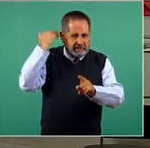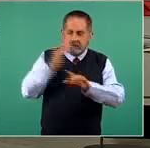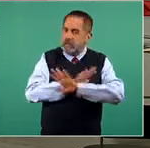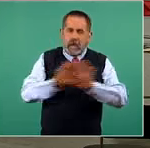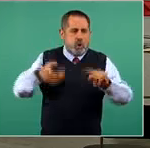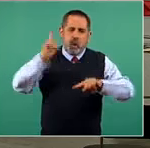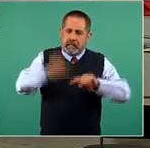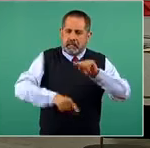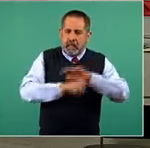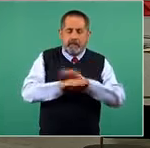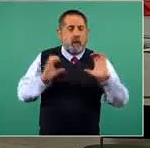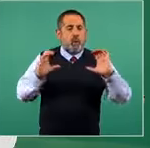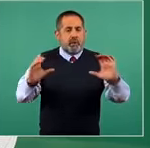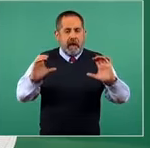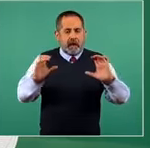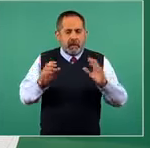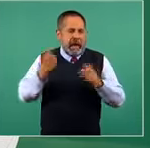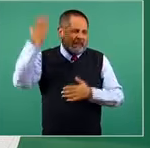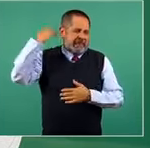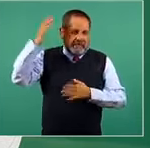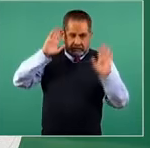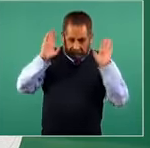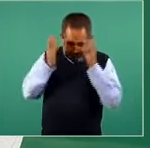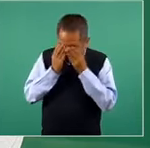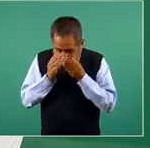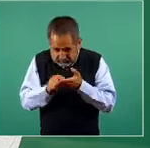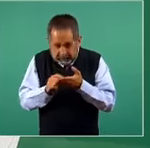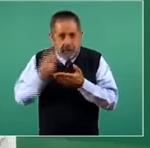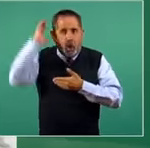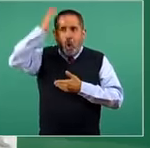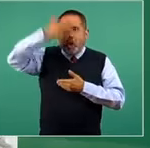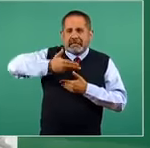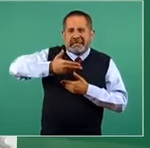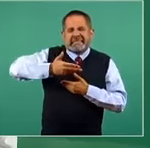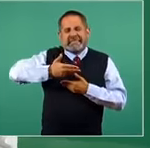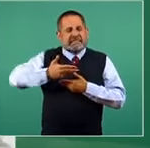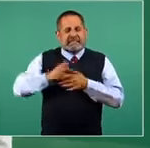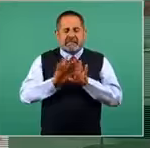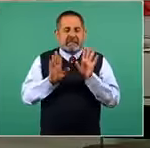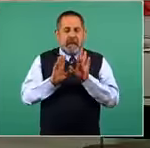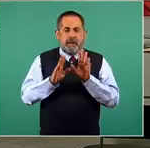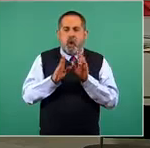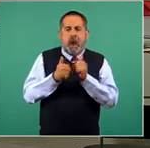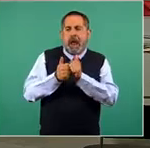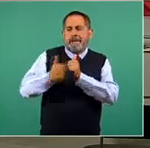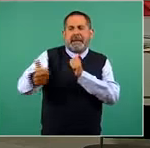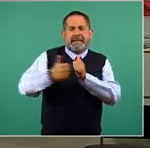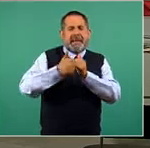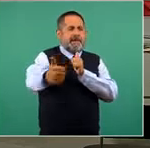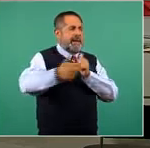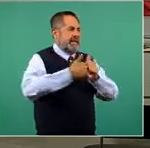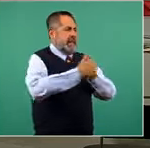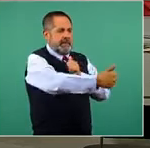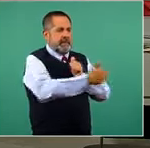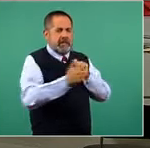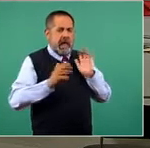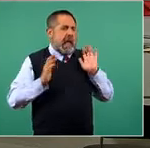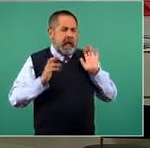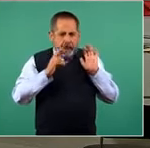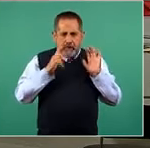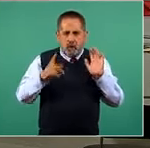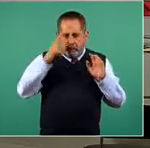importante para cuidar la secrecía del voto, pero el protocolo lo que contempló es poner las casillas más apartadas para que no